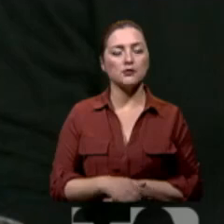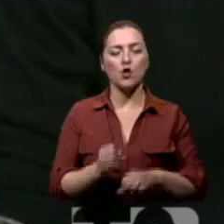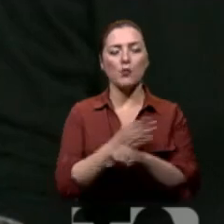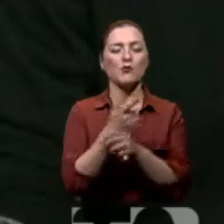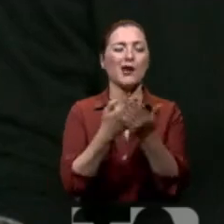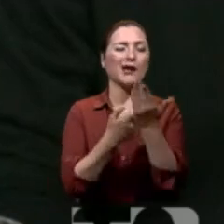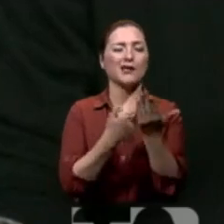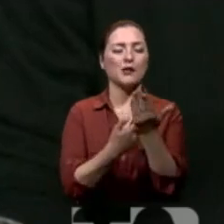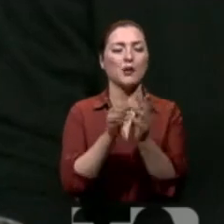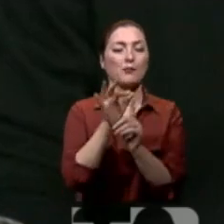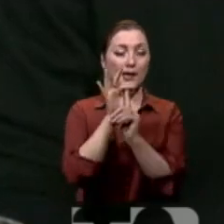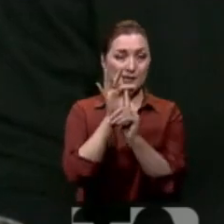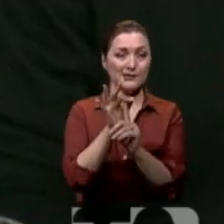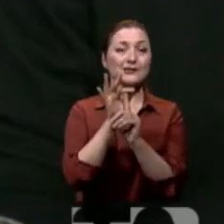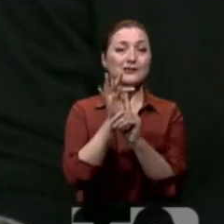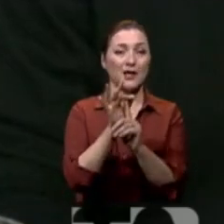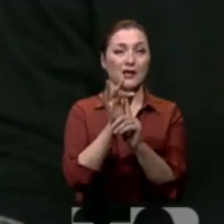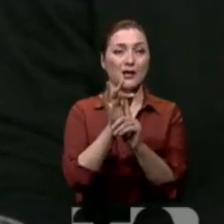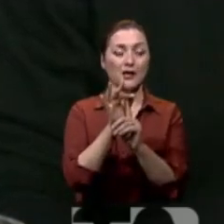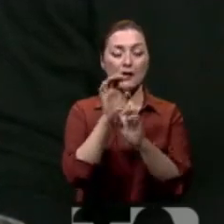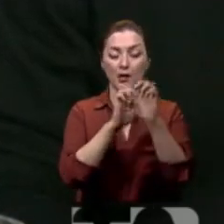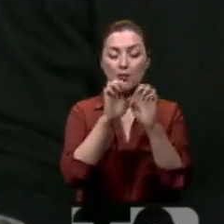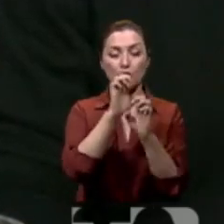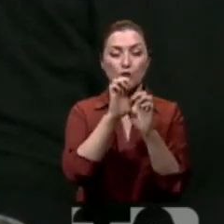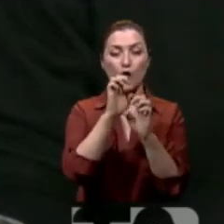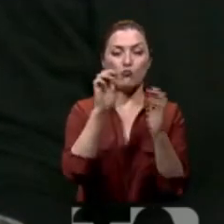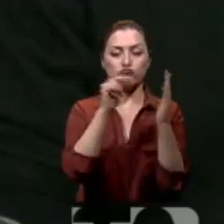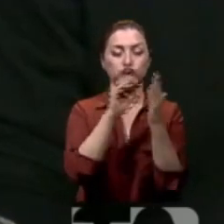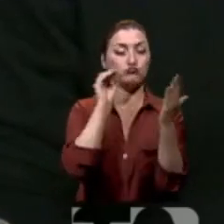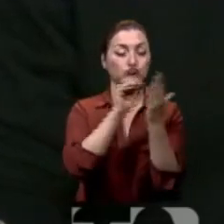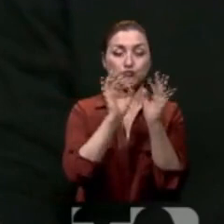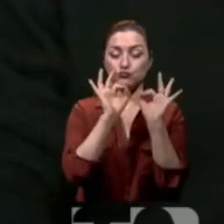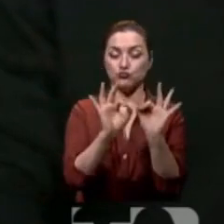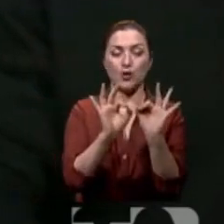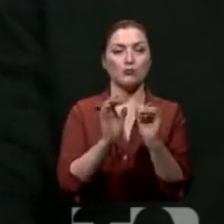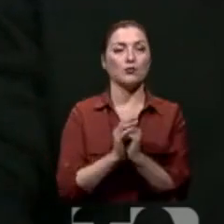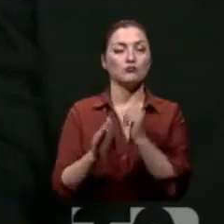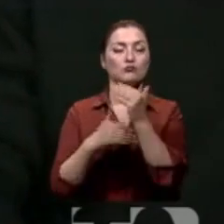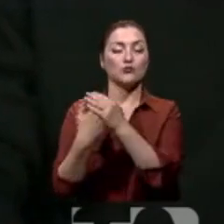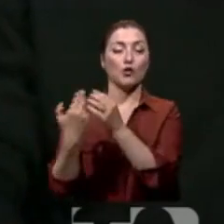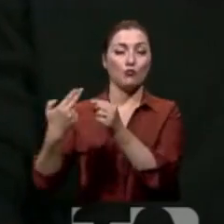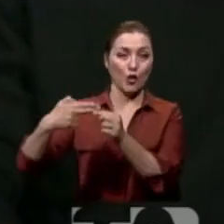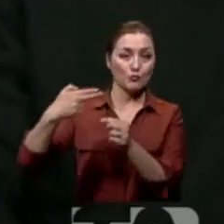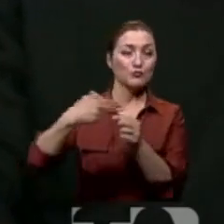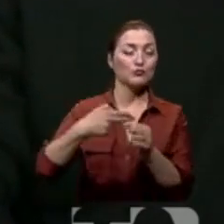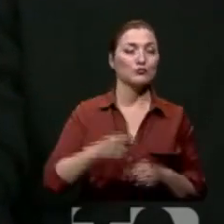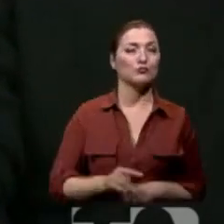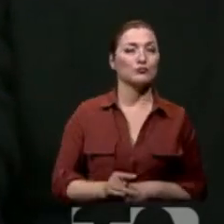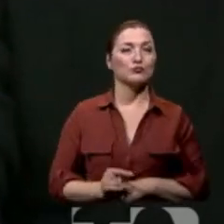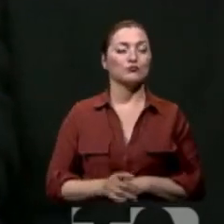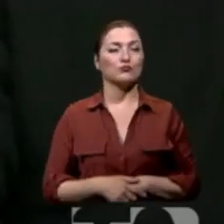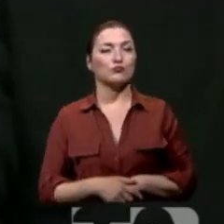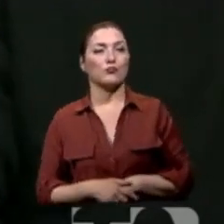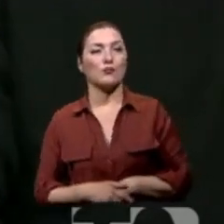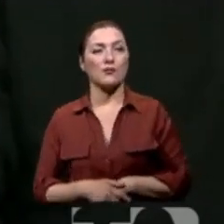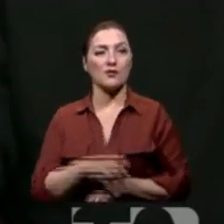tenga ese toquecito especial que le haga tener una buena calificación. Así es, a los demás participantes que aún todavía no vamos hacia